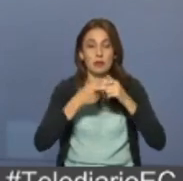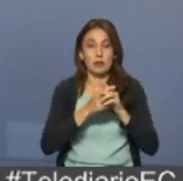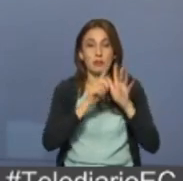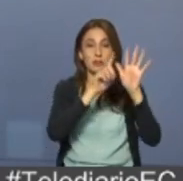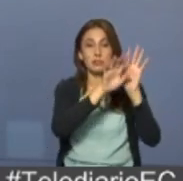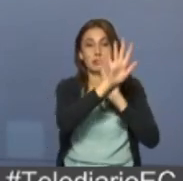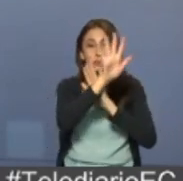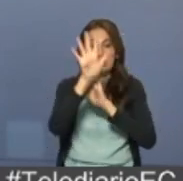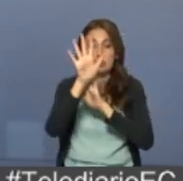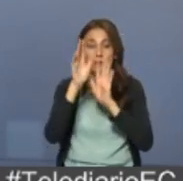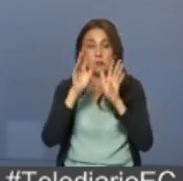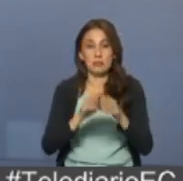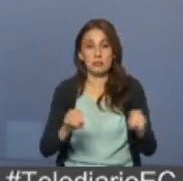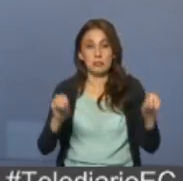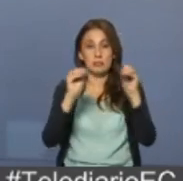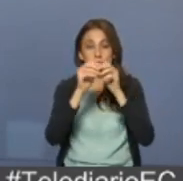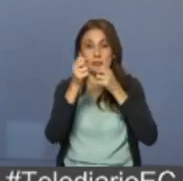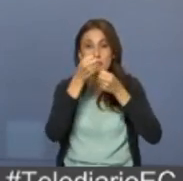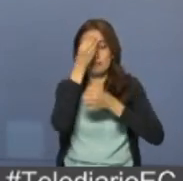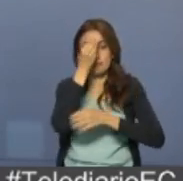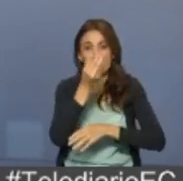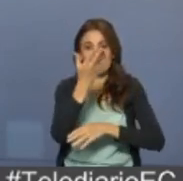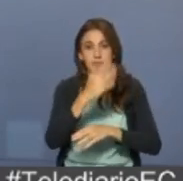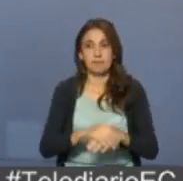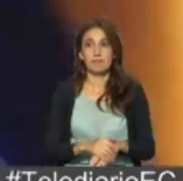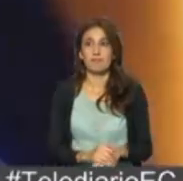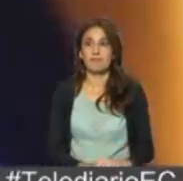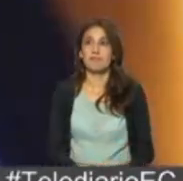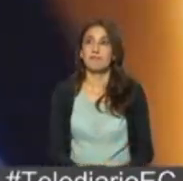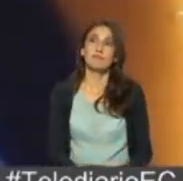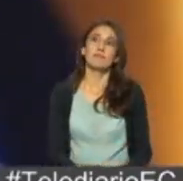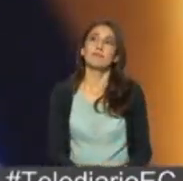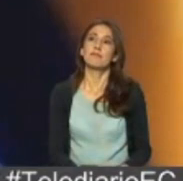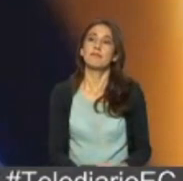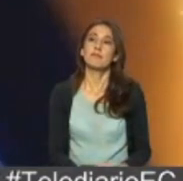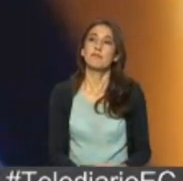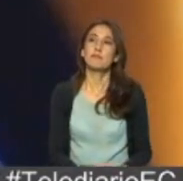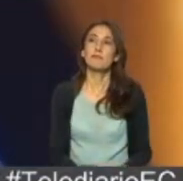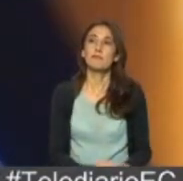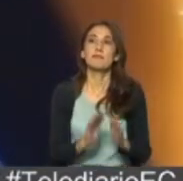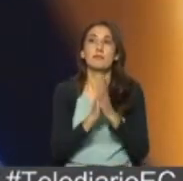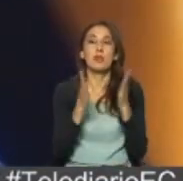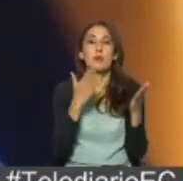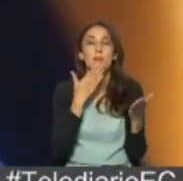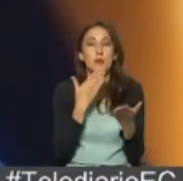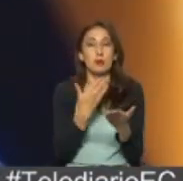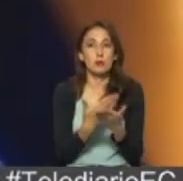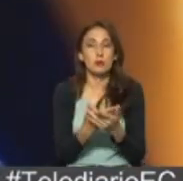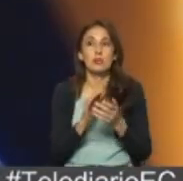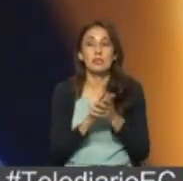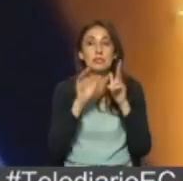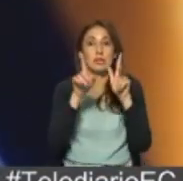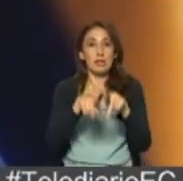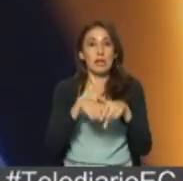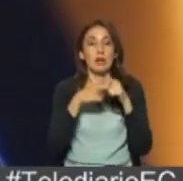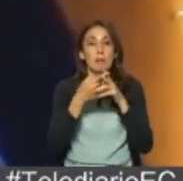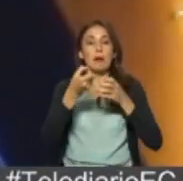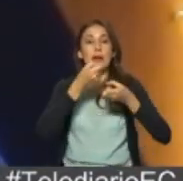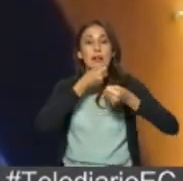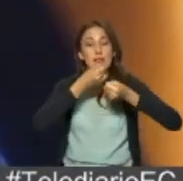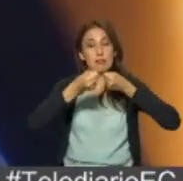6:55 con Primera Impresión y más entrevistas. Buenos días. Muchas gracias, señor embajador. Bueno, para arrancar esta